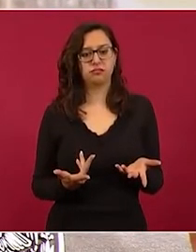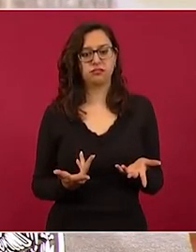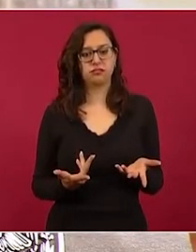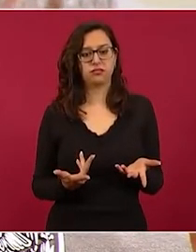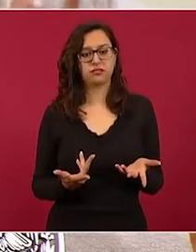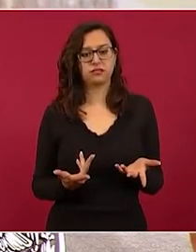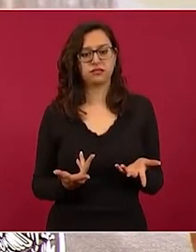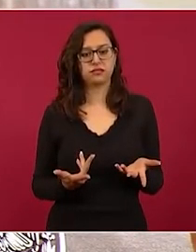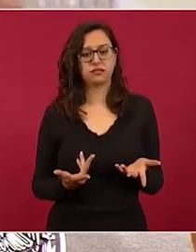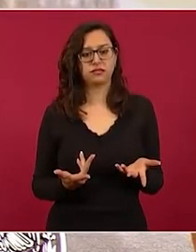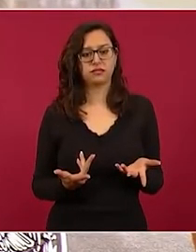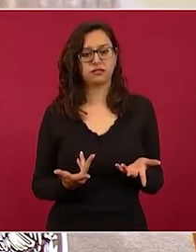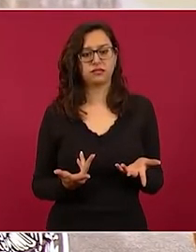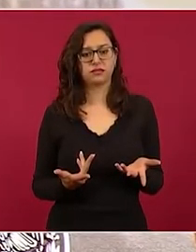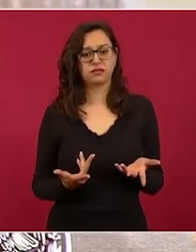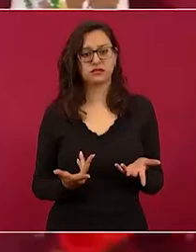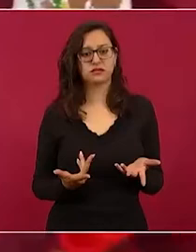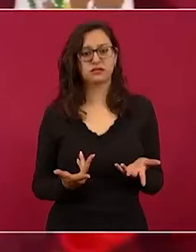si no se